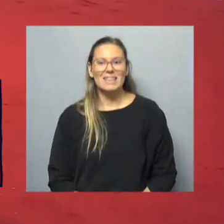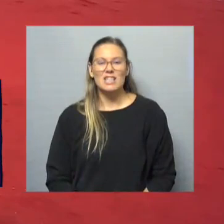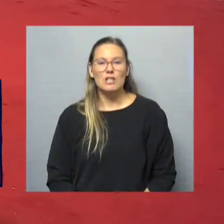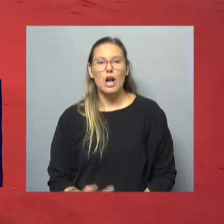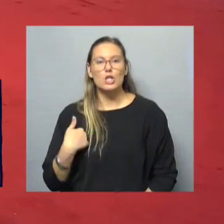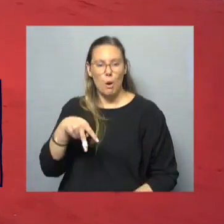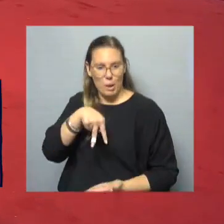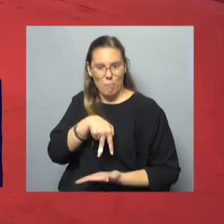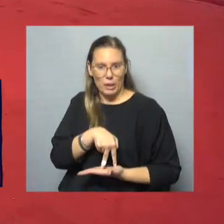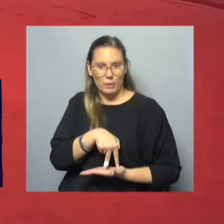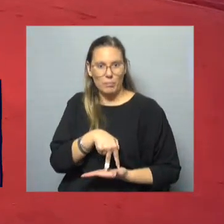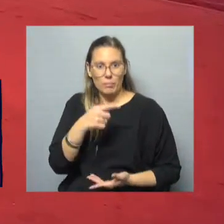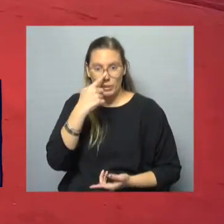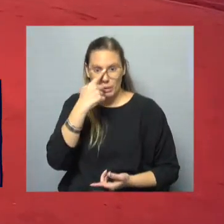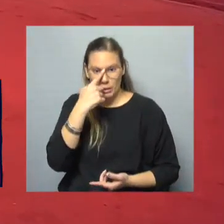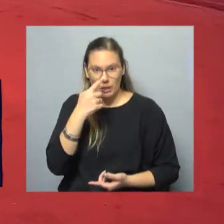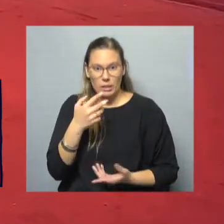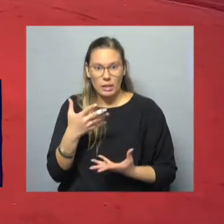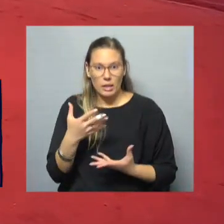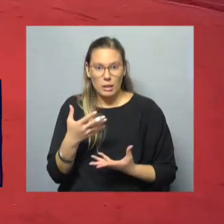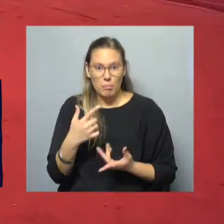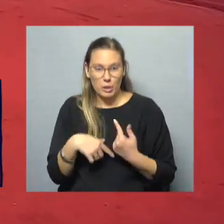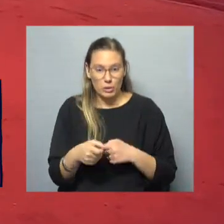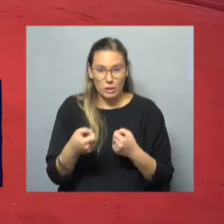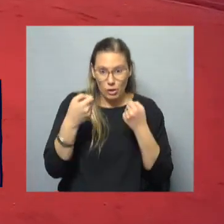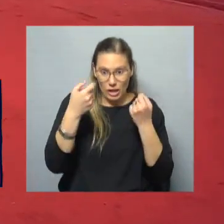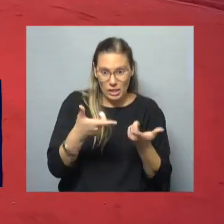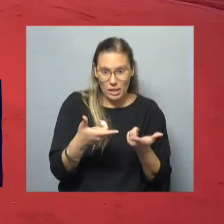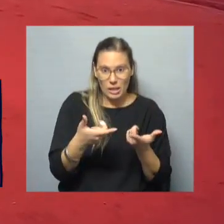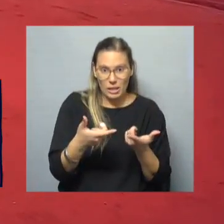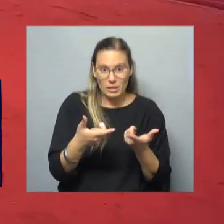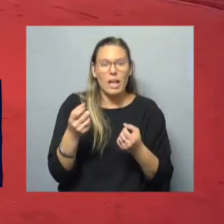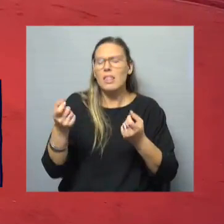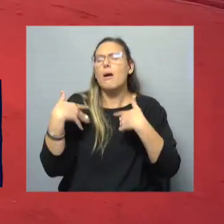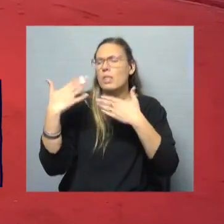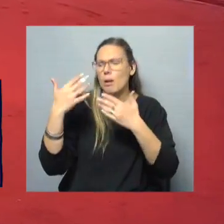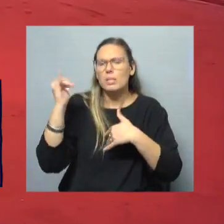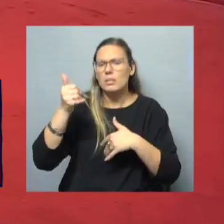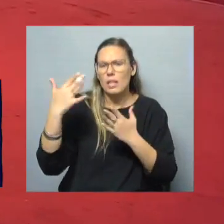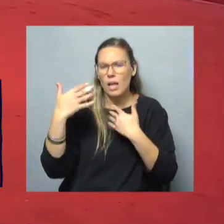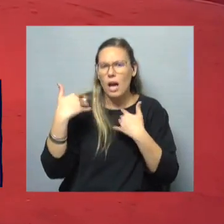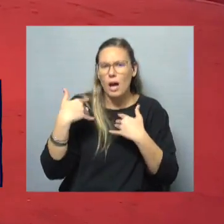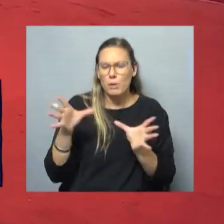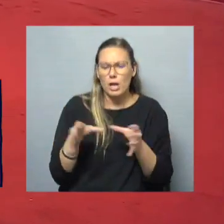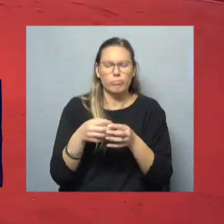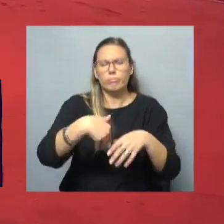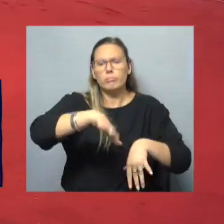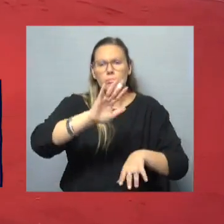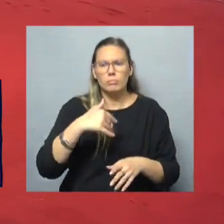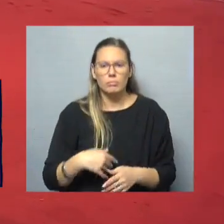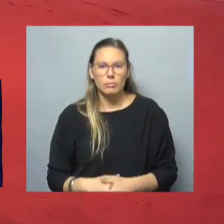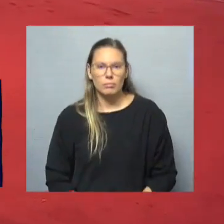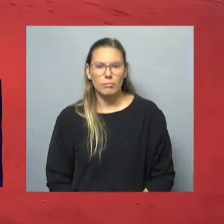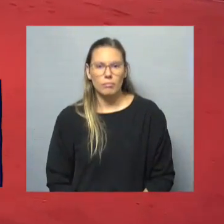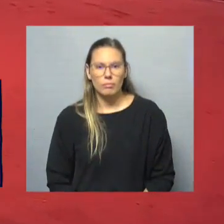Yo me paro por acá. Pero, ¿querés darme? Te tengo que dejar el... Déjame todo, More. Tengo que dejar el equipo. Dale.